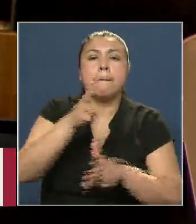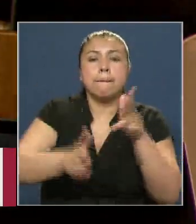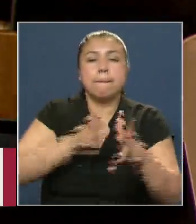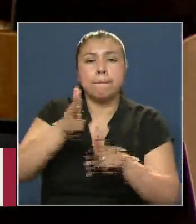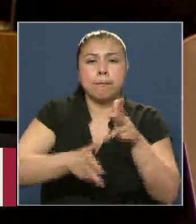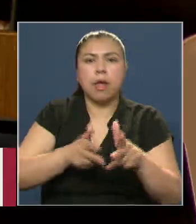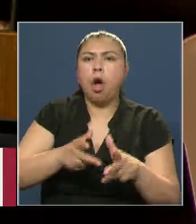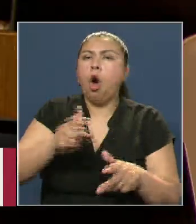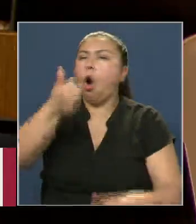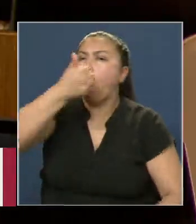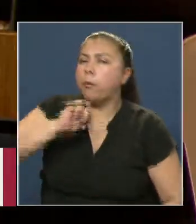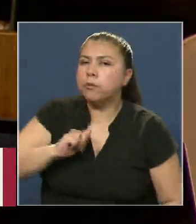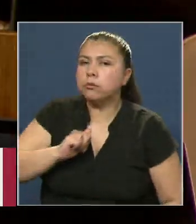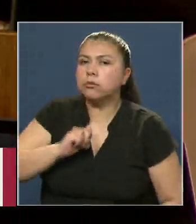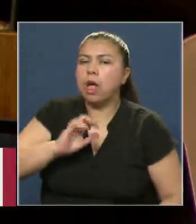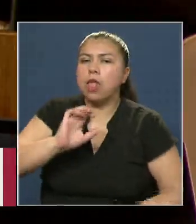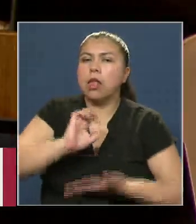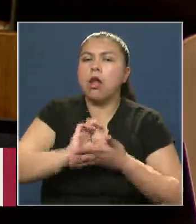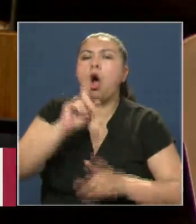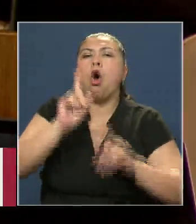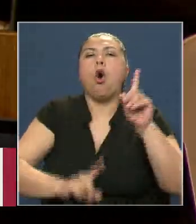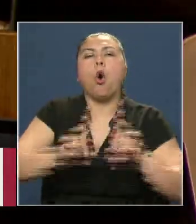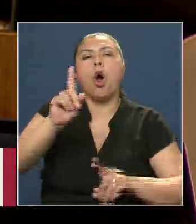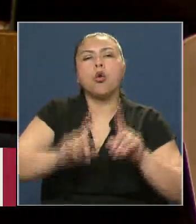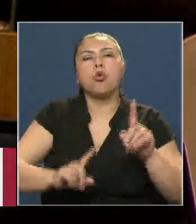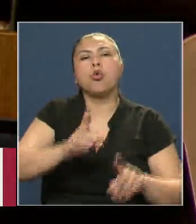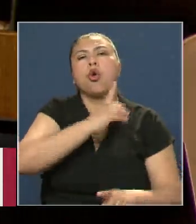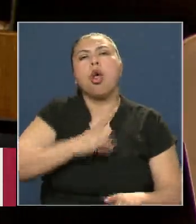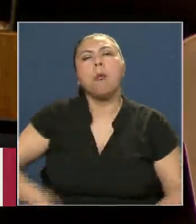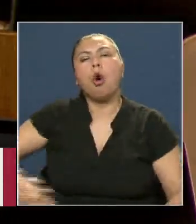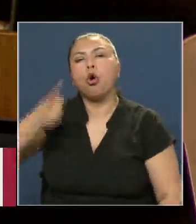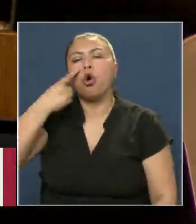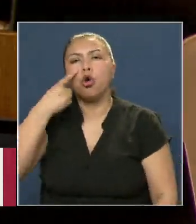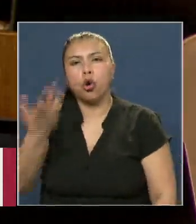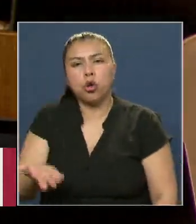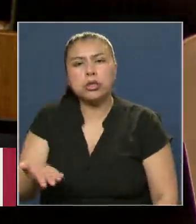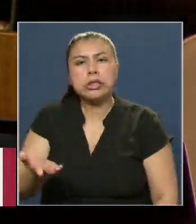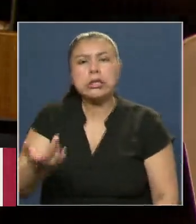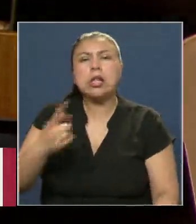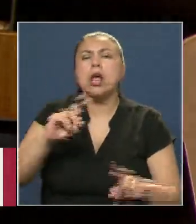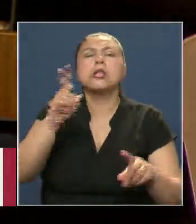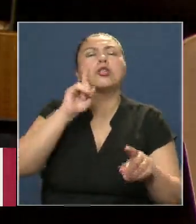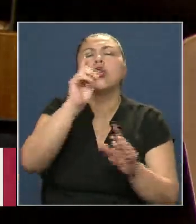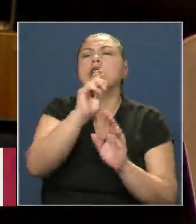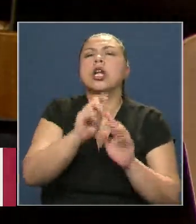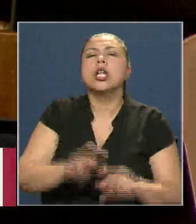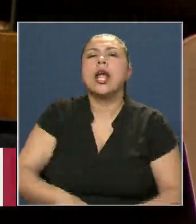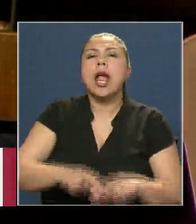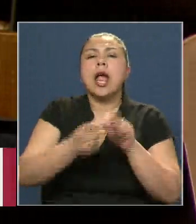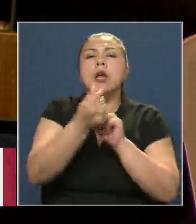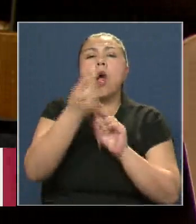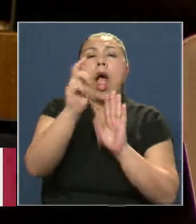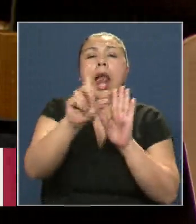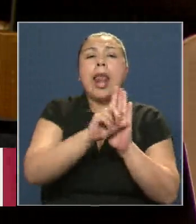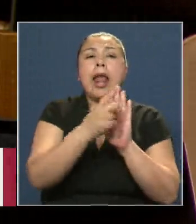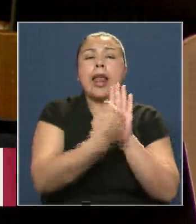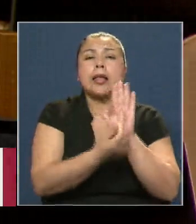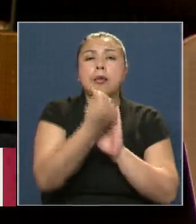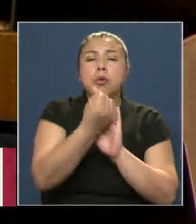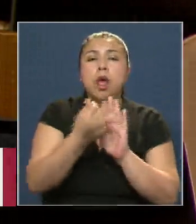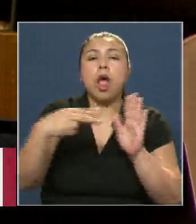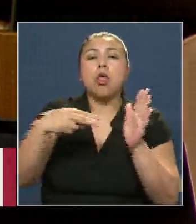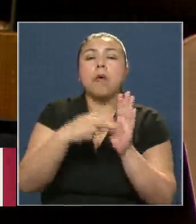un secreto de Estado, o solo algunos parlamentarios pueden conocerlo. Si no vienen recursos en la ley de presupuesto a ejecutar